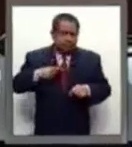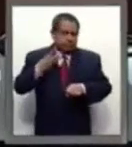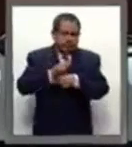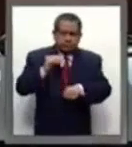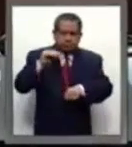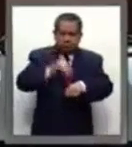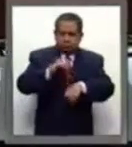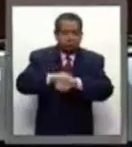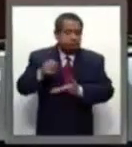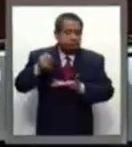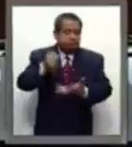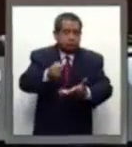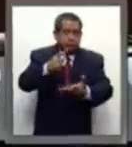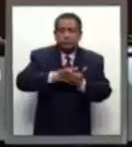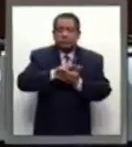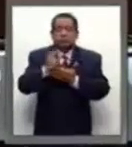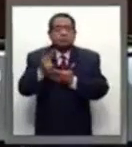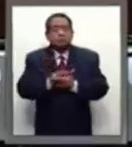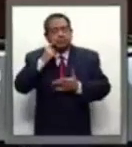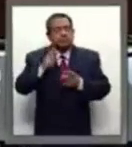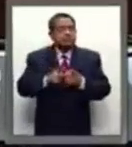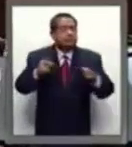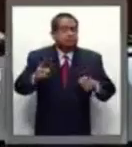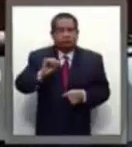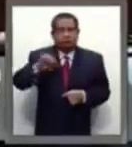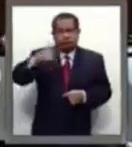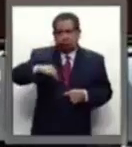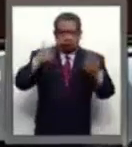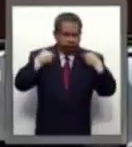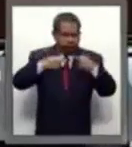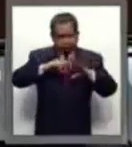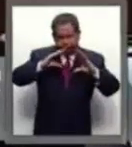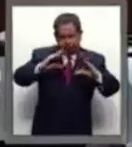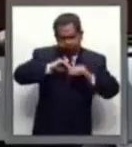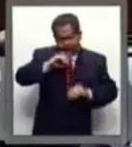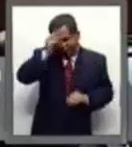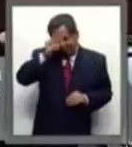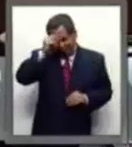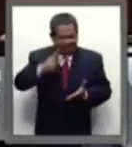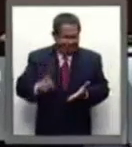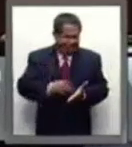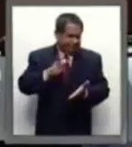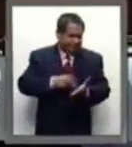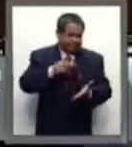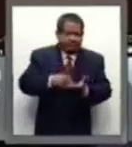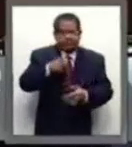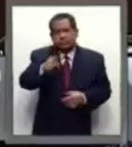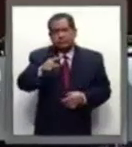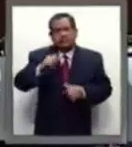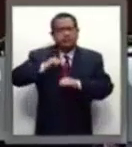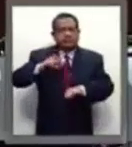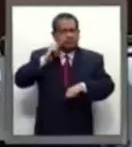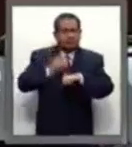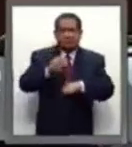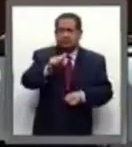el presupuesto destinado para el programa para el desarrollo profesional docente. Reiteradamente, el secretario de Educación ha manifestado